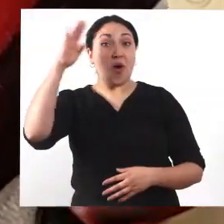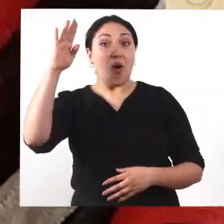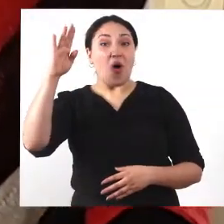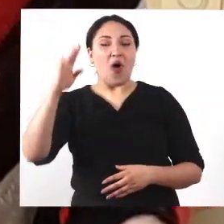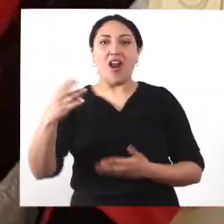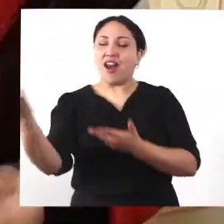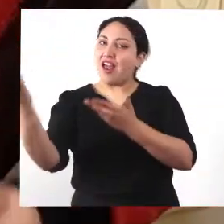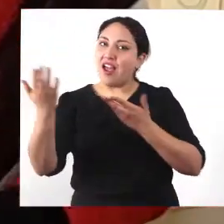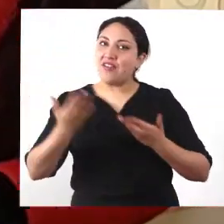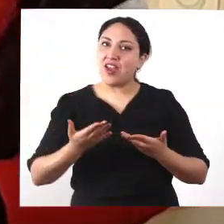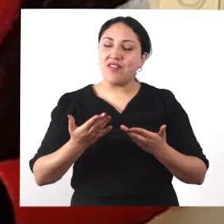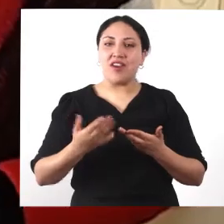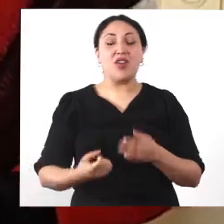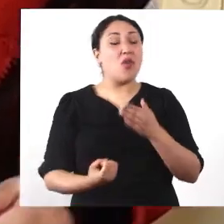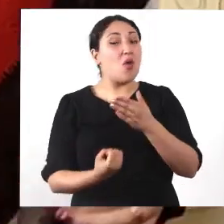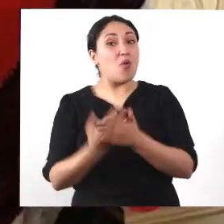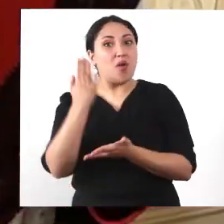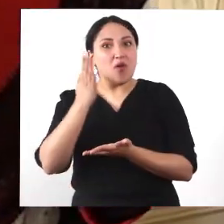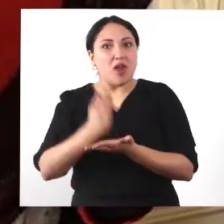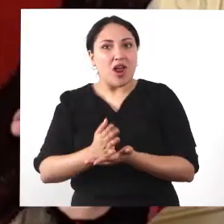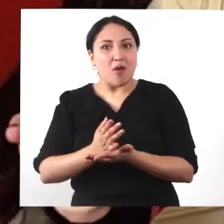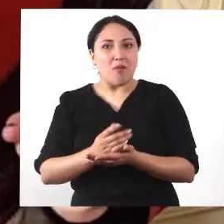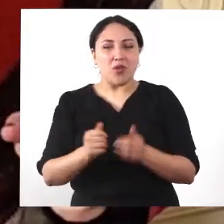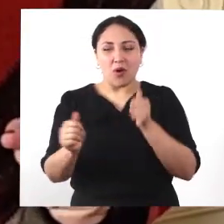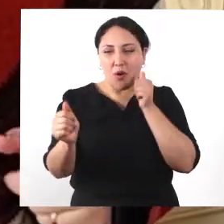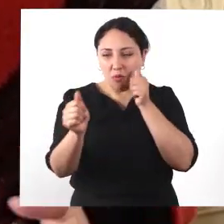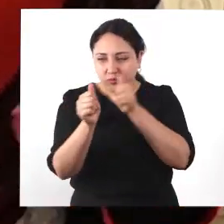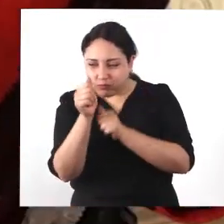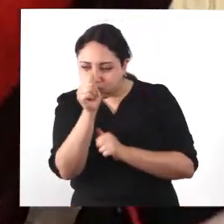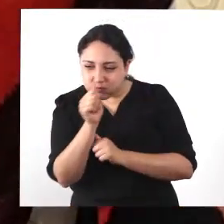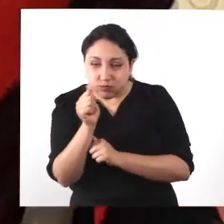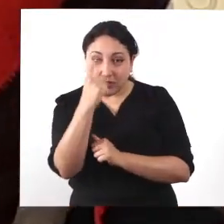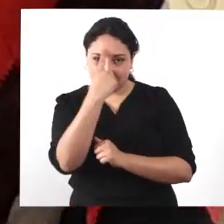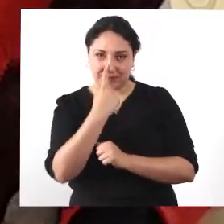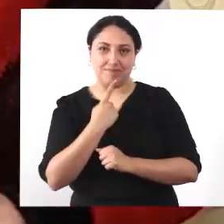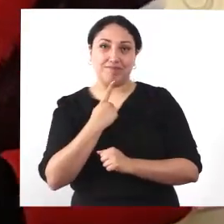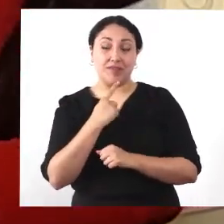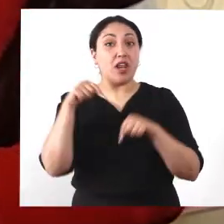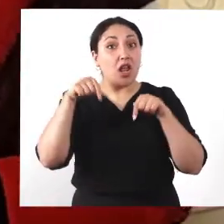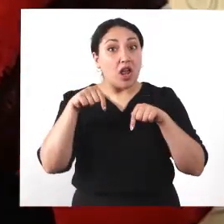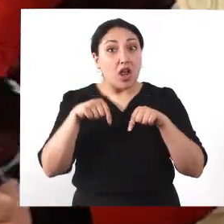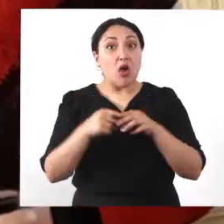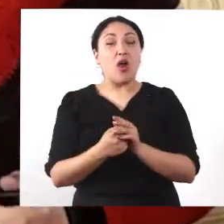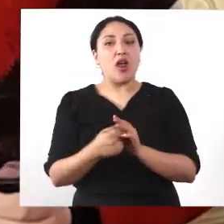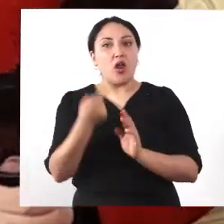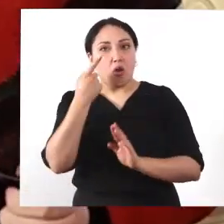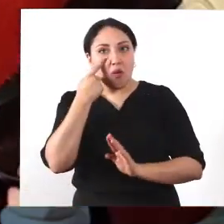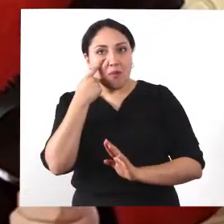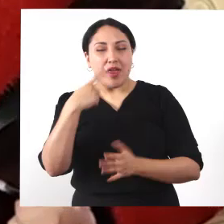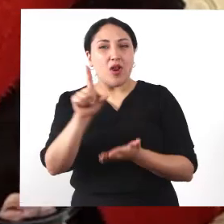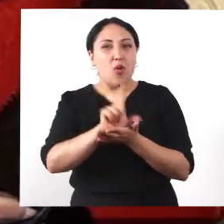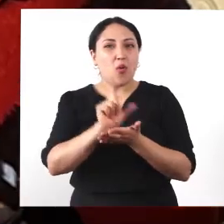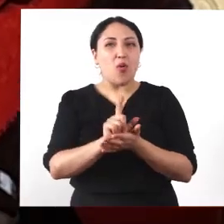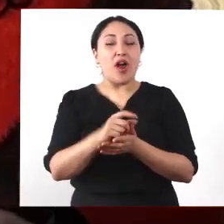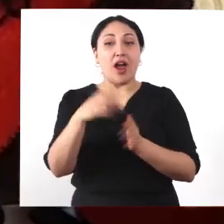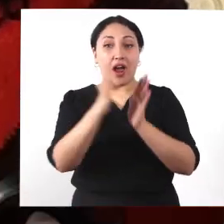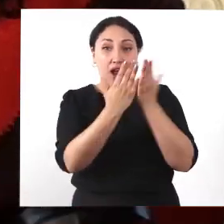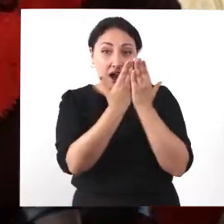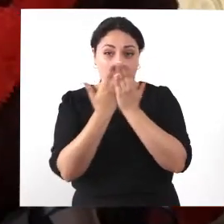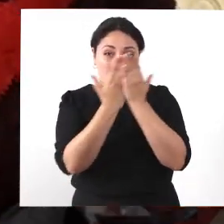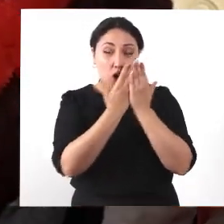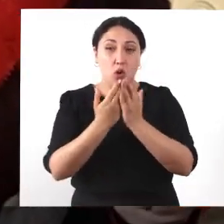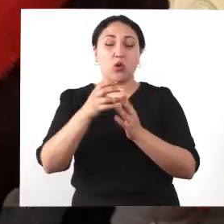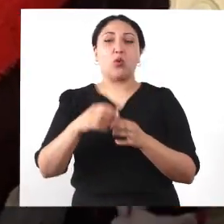Hola, les doy la bienvenida a un nuevo capítulo de Tras la Lupa del Museo. En esta ocasión los quiero invitar al área de antropología, donde